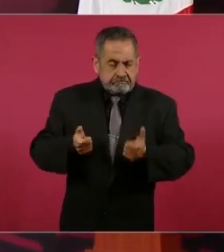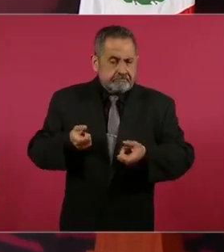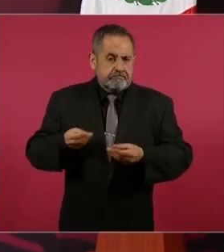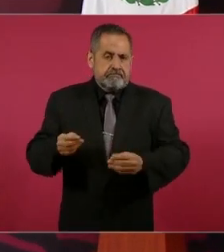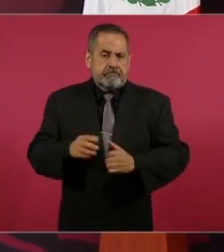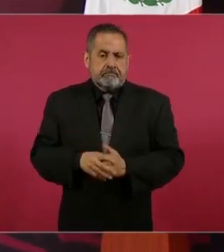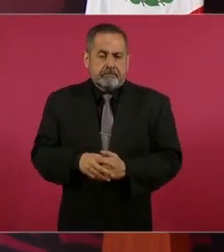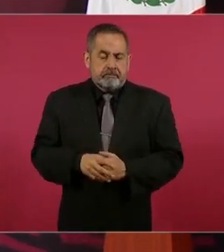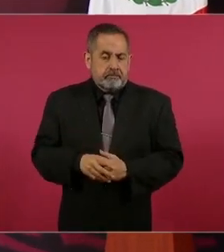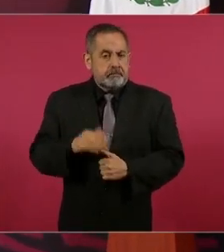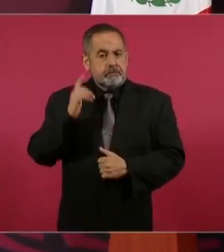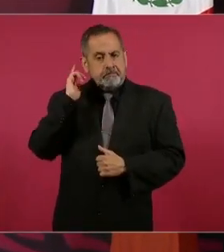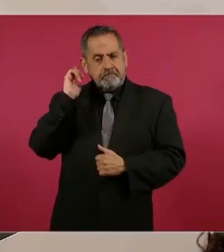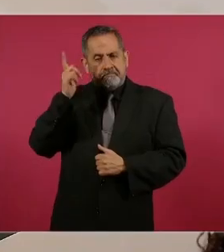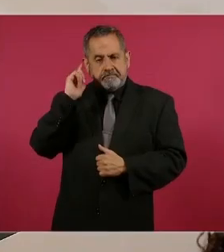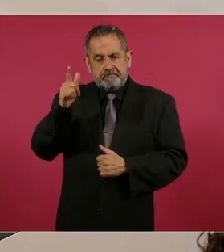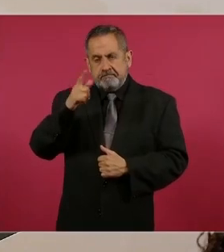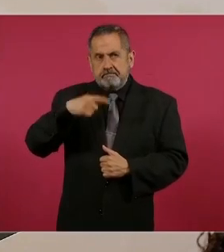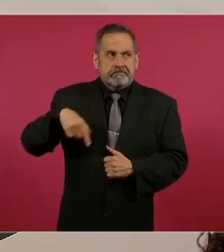Ojalá y lo comprendan